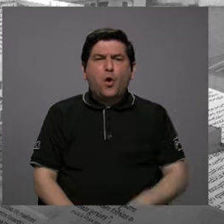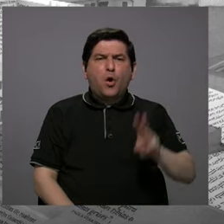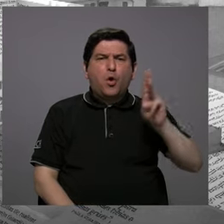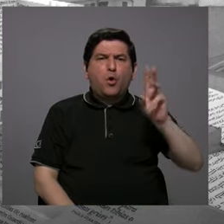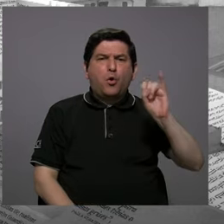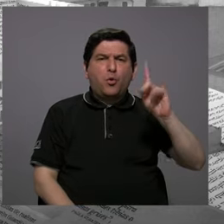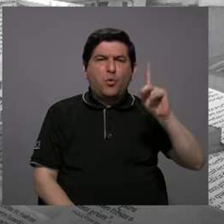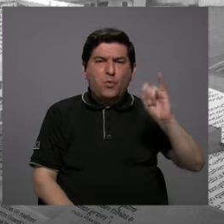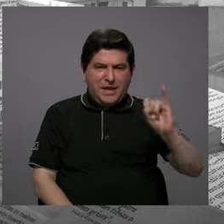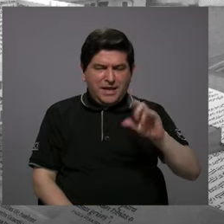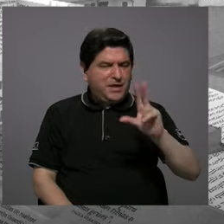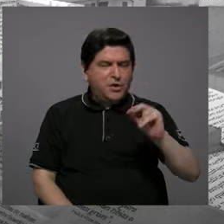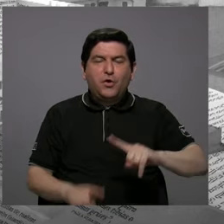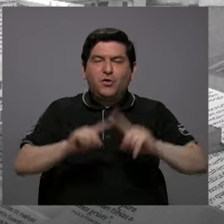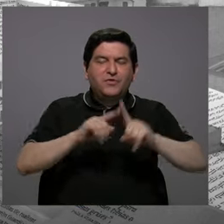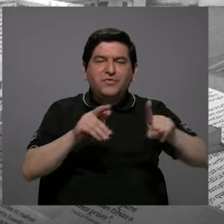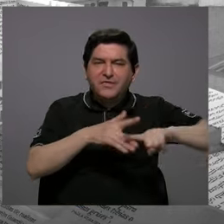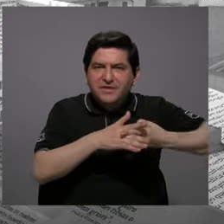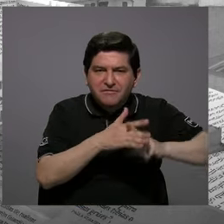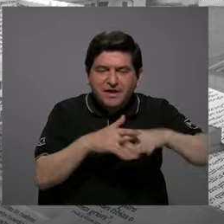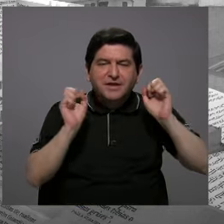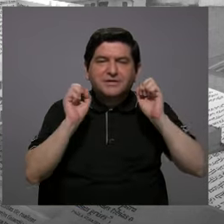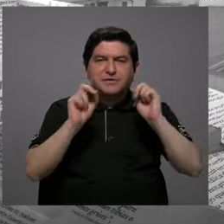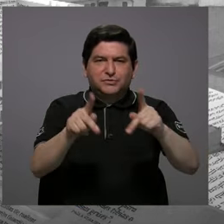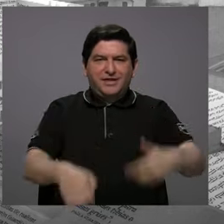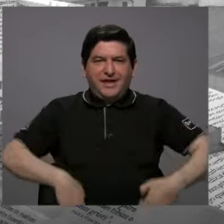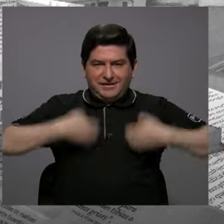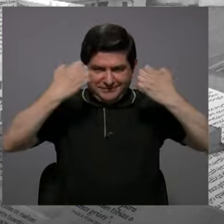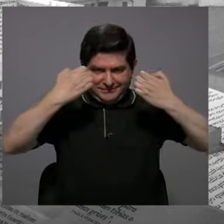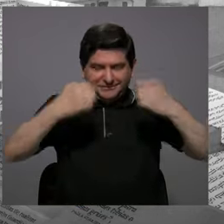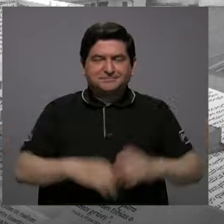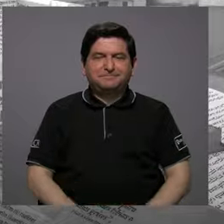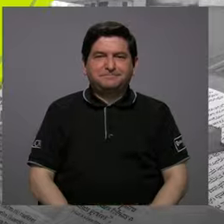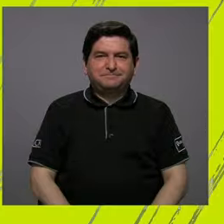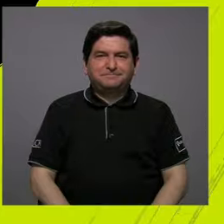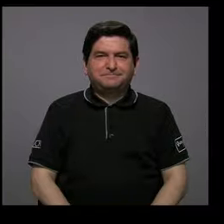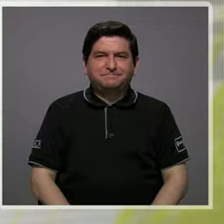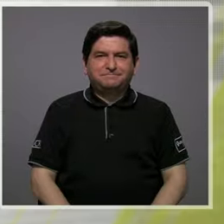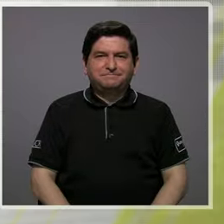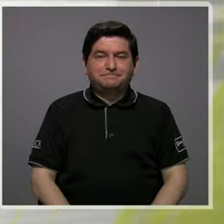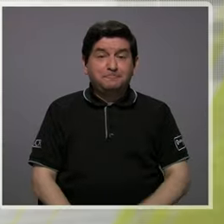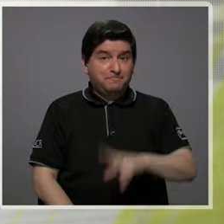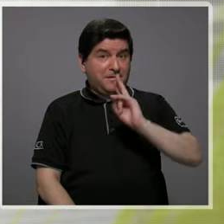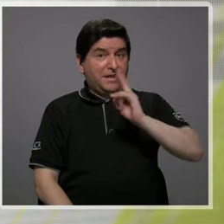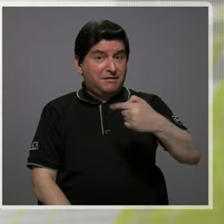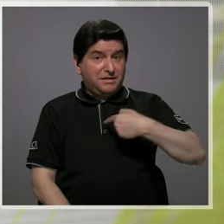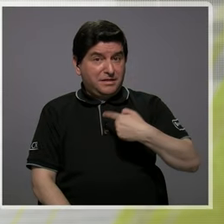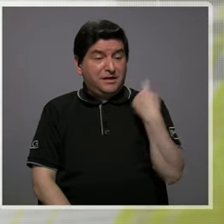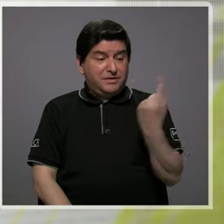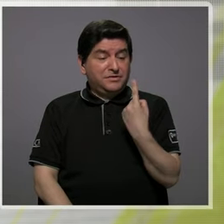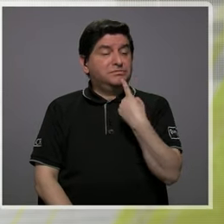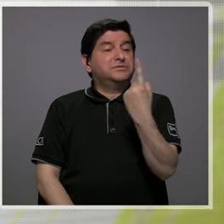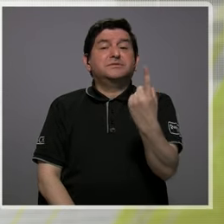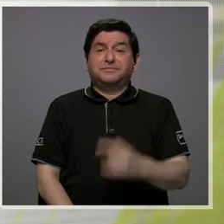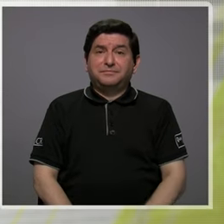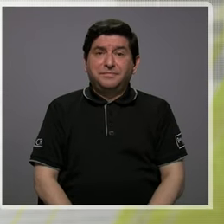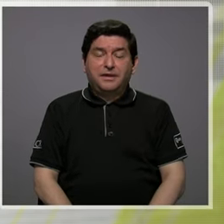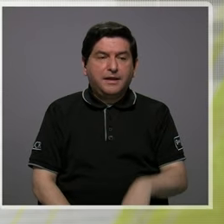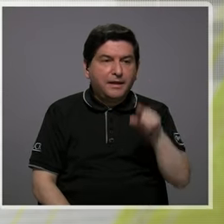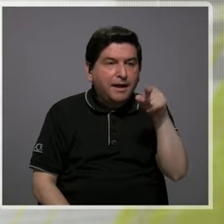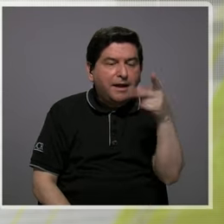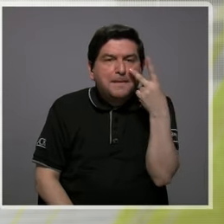sino que hay un montón de herramientas y posibilidades por eso los la verdad que lo que yo siempre digo es